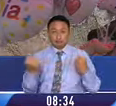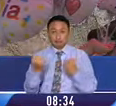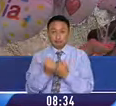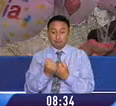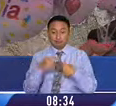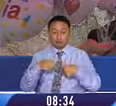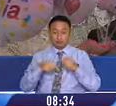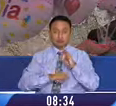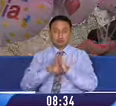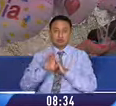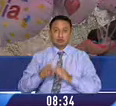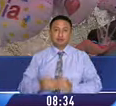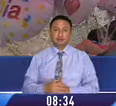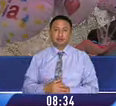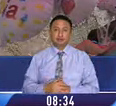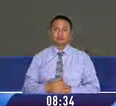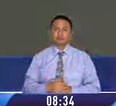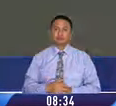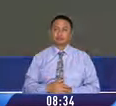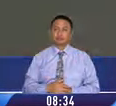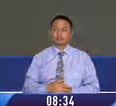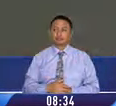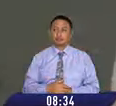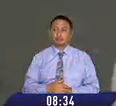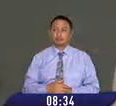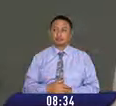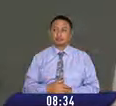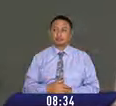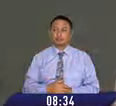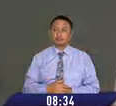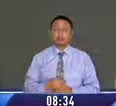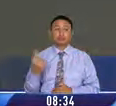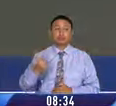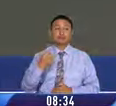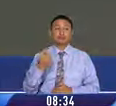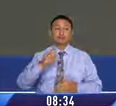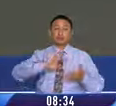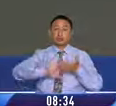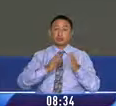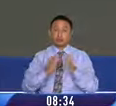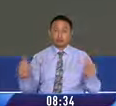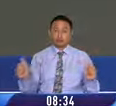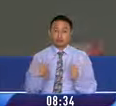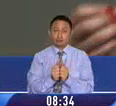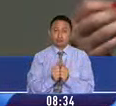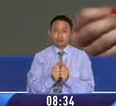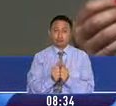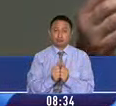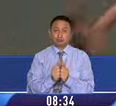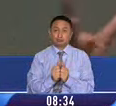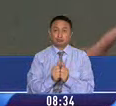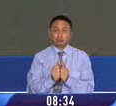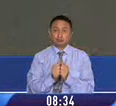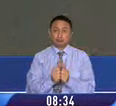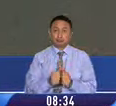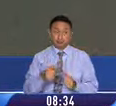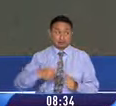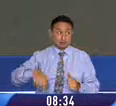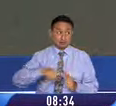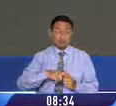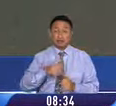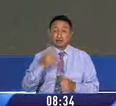para surgir, para como país salir. Solo con la unión de la comunidad vamos a lograr sacar toda